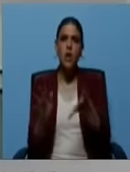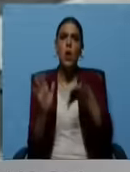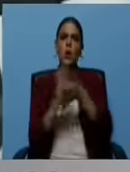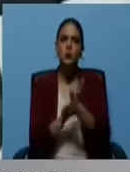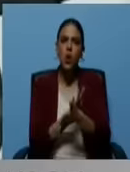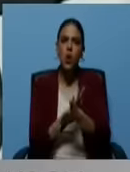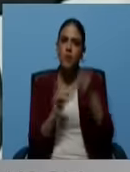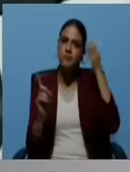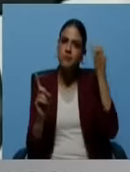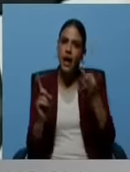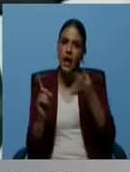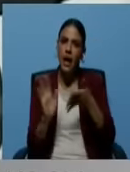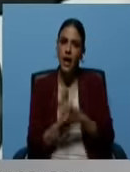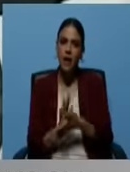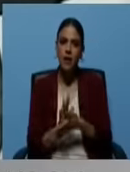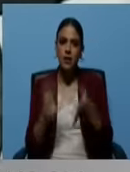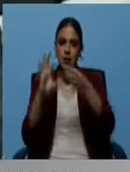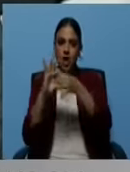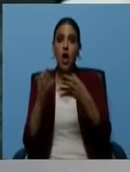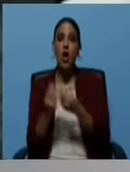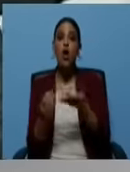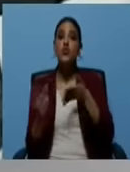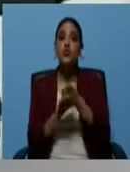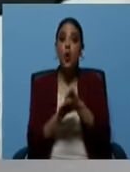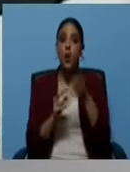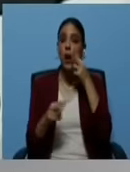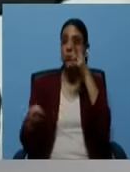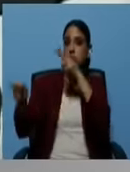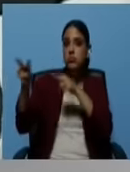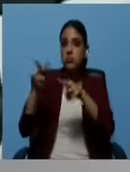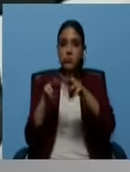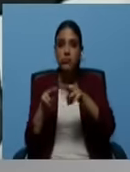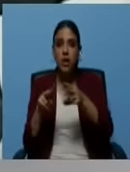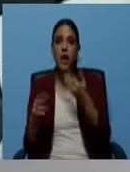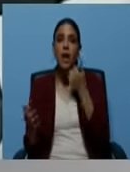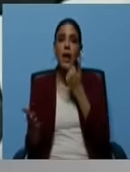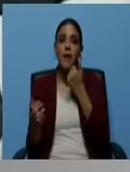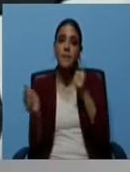relacionado con los más recientes acontecimientos